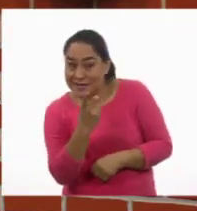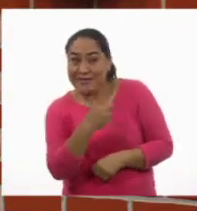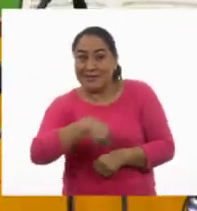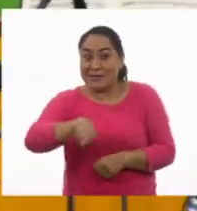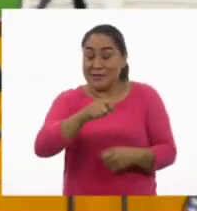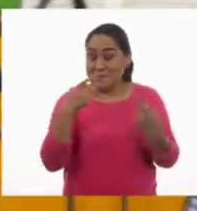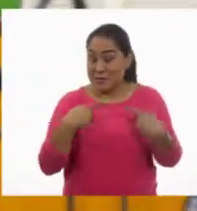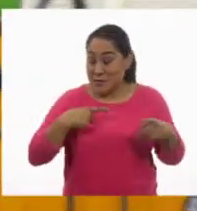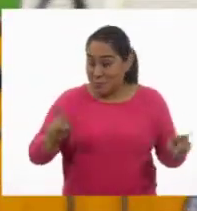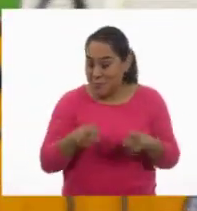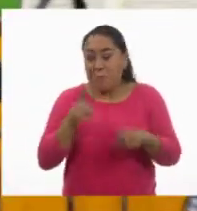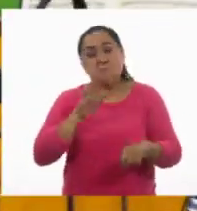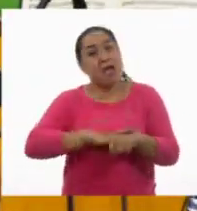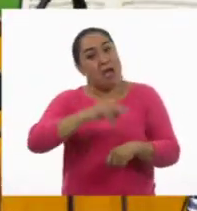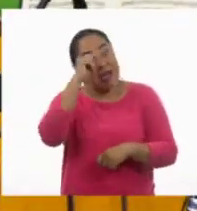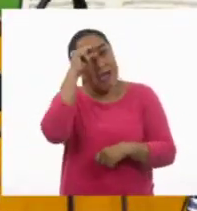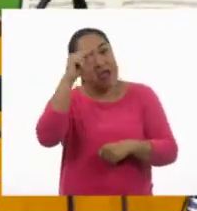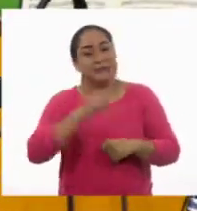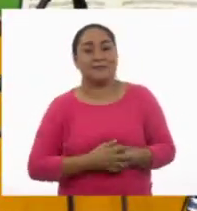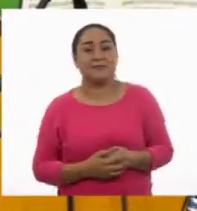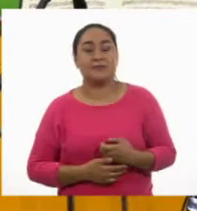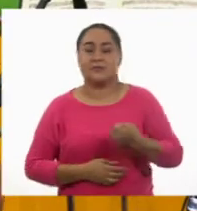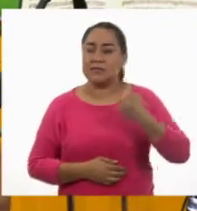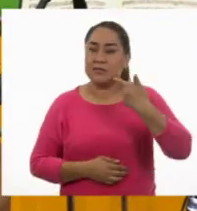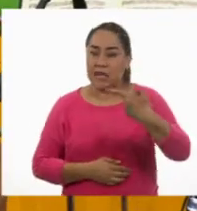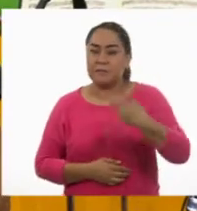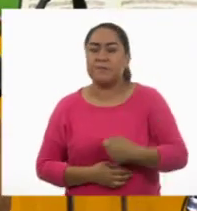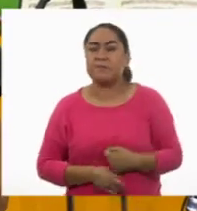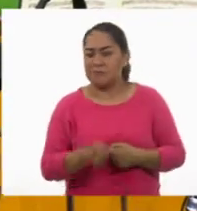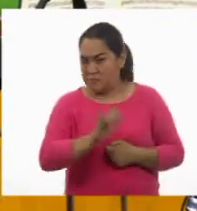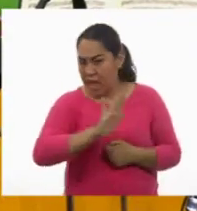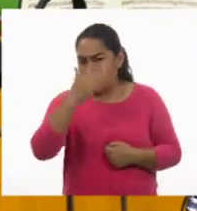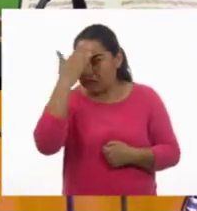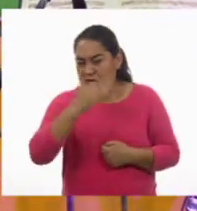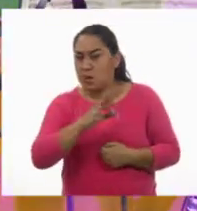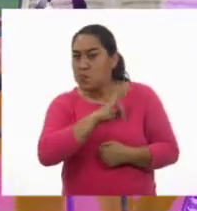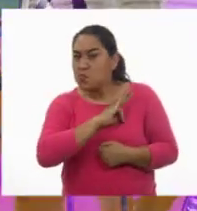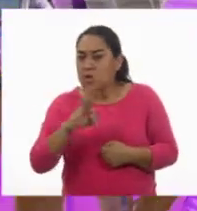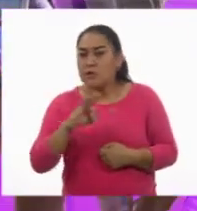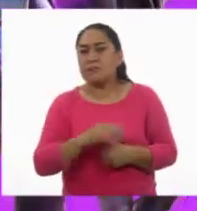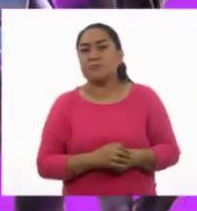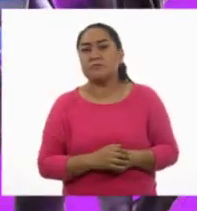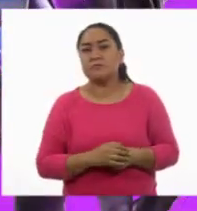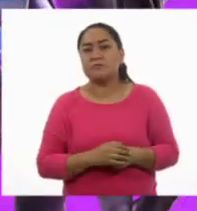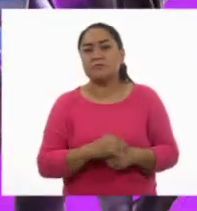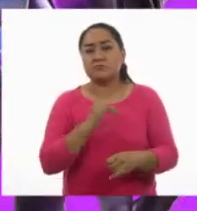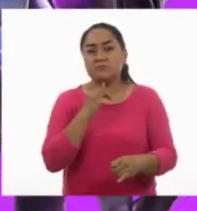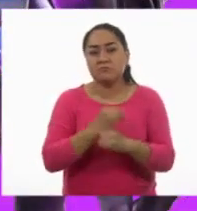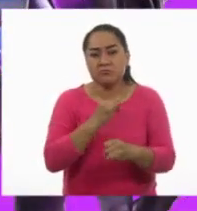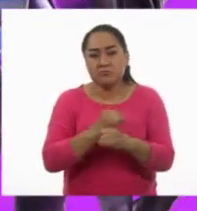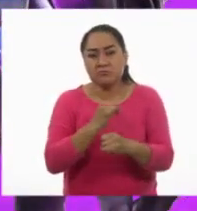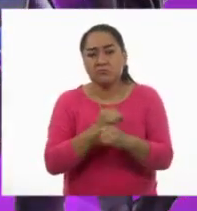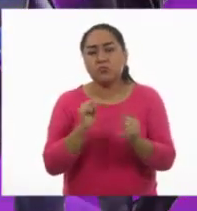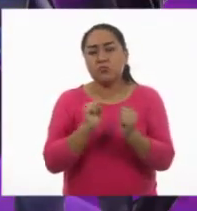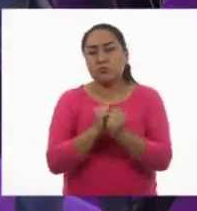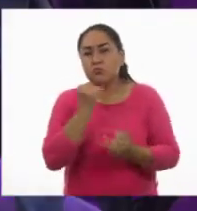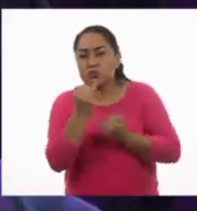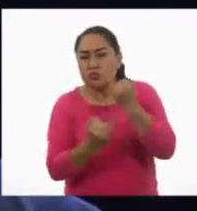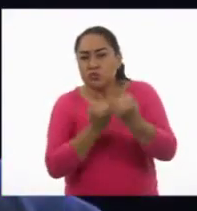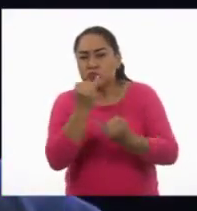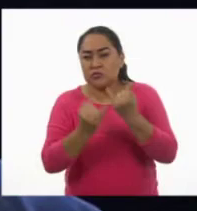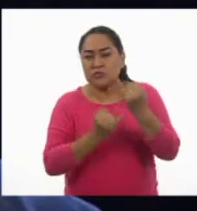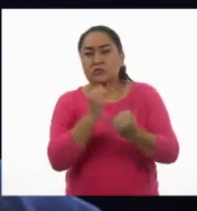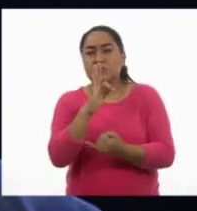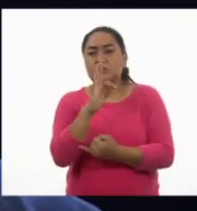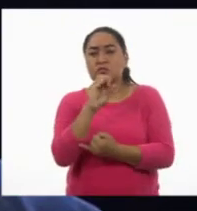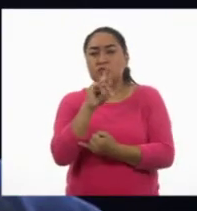inteligentes. 7. ¿Sabías que ya existen conciertos virtuales a través de las plataformas de juegos como Fortnite? El